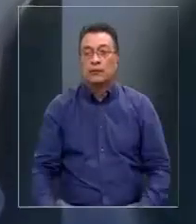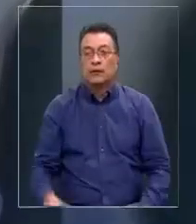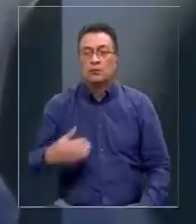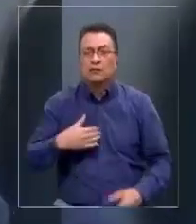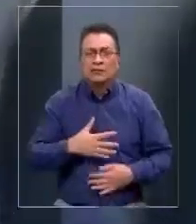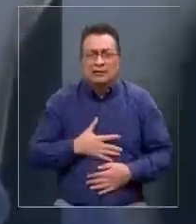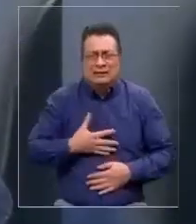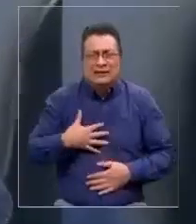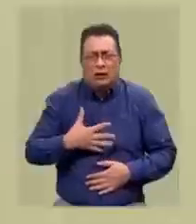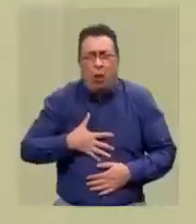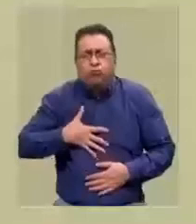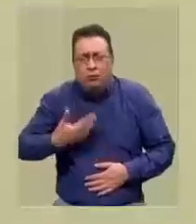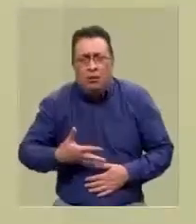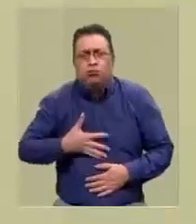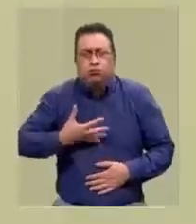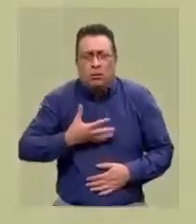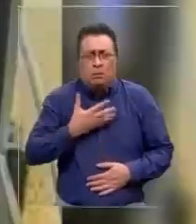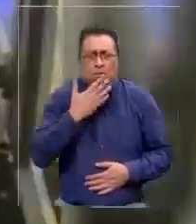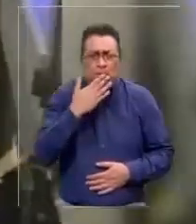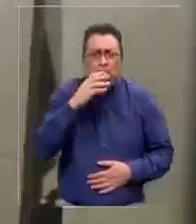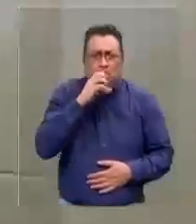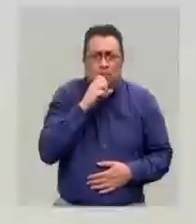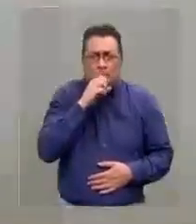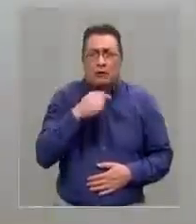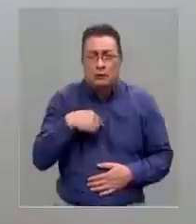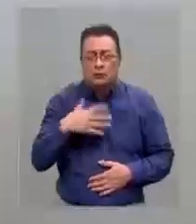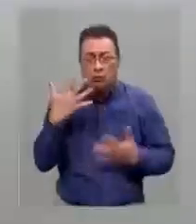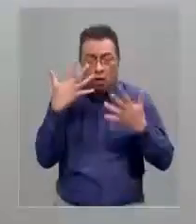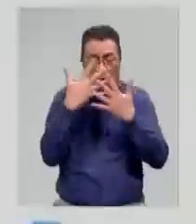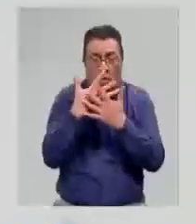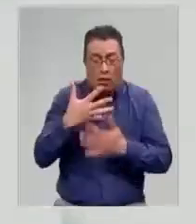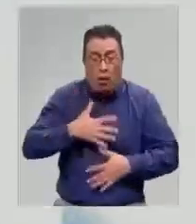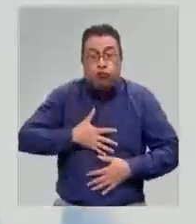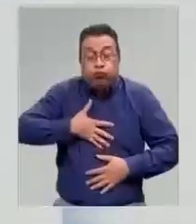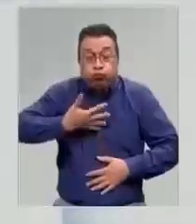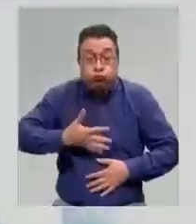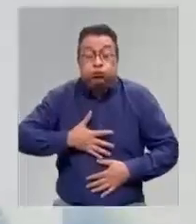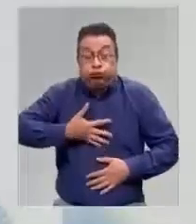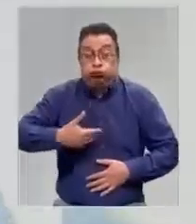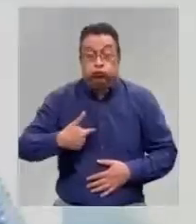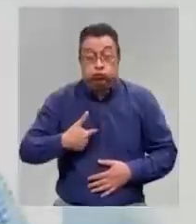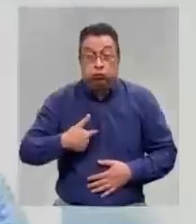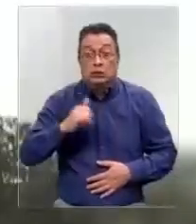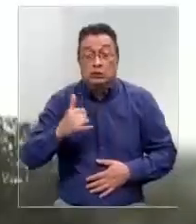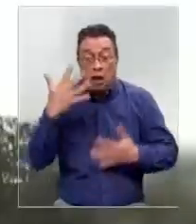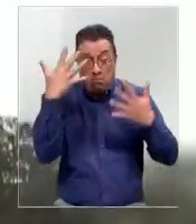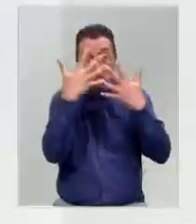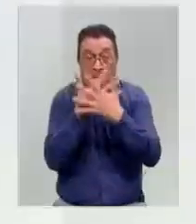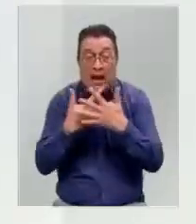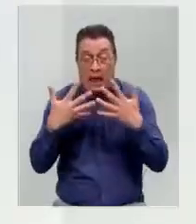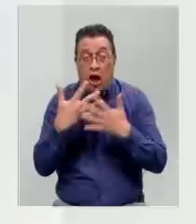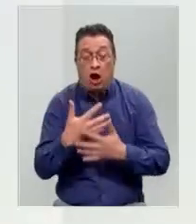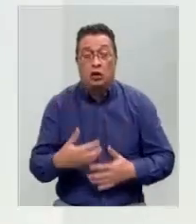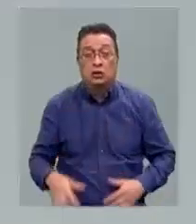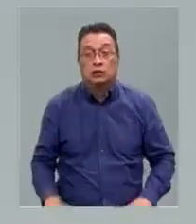Tengo muchas ganas de vomitar. Me dieron ganas de vomitar y mareos.